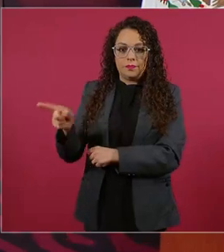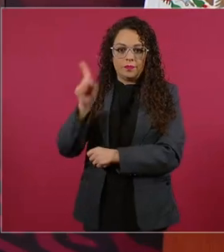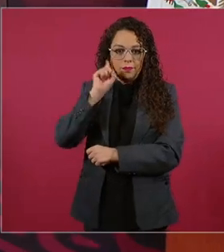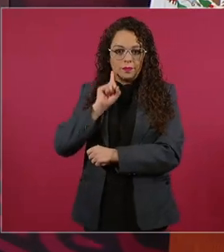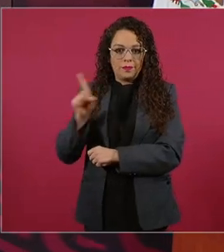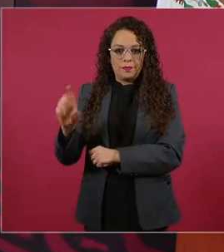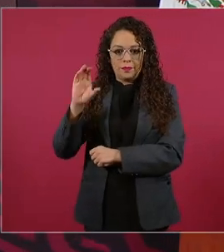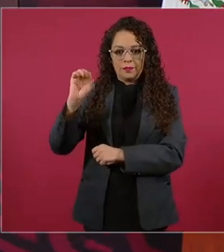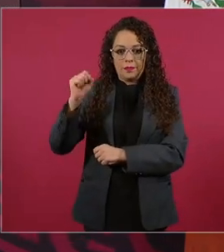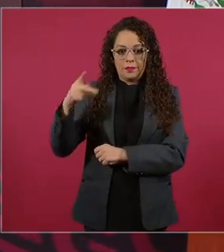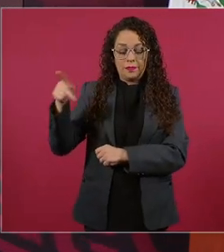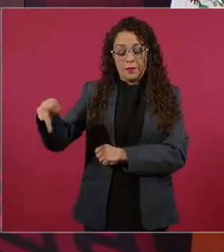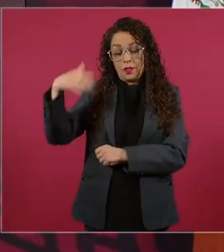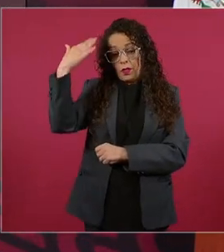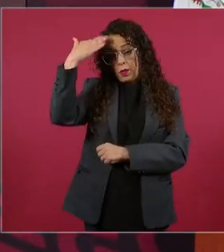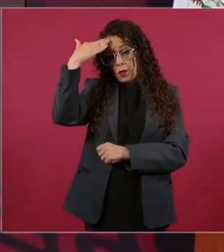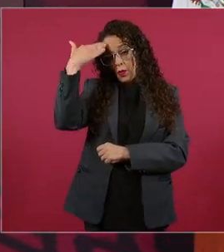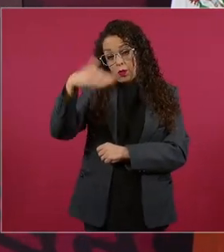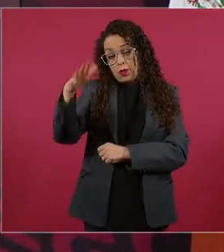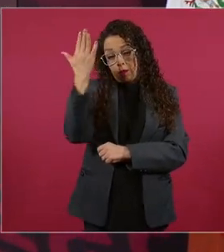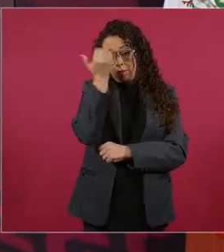tiene doctorado en ingeniería.